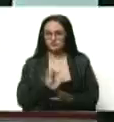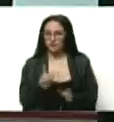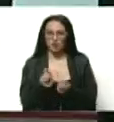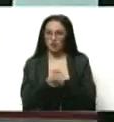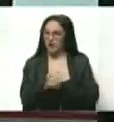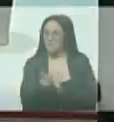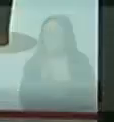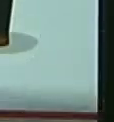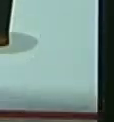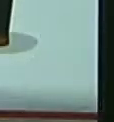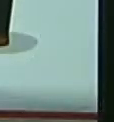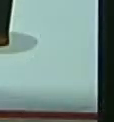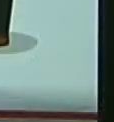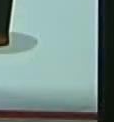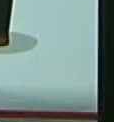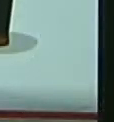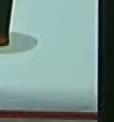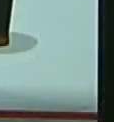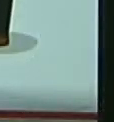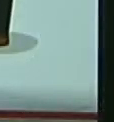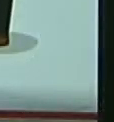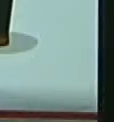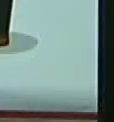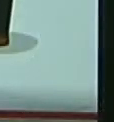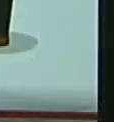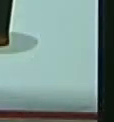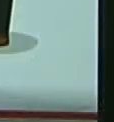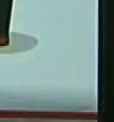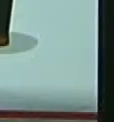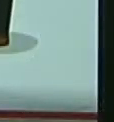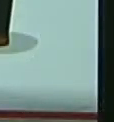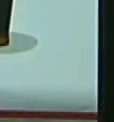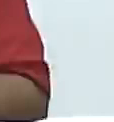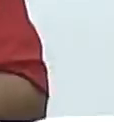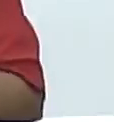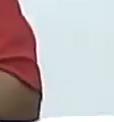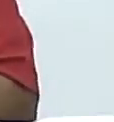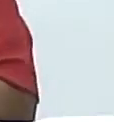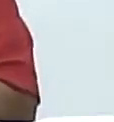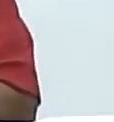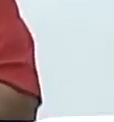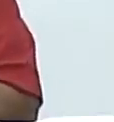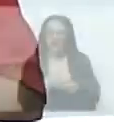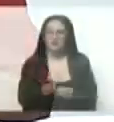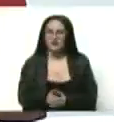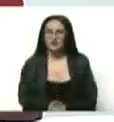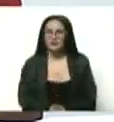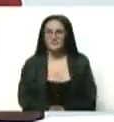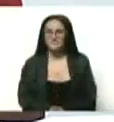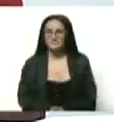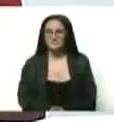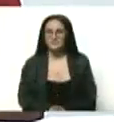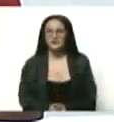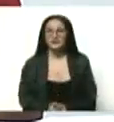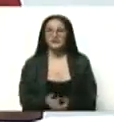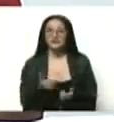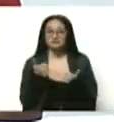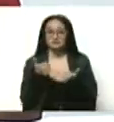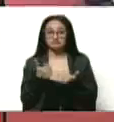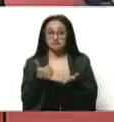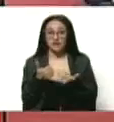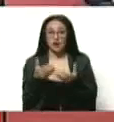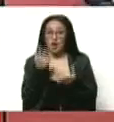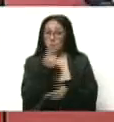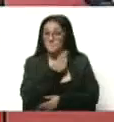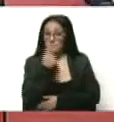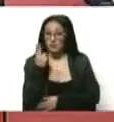cambiar. Qué bonito se veían los centros donde la gente votaba, adornados, arreglados, una mística, un